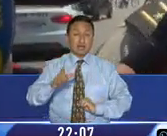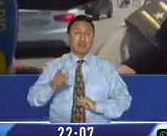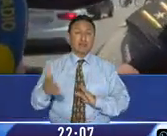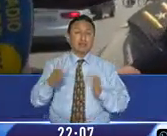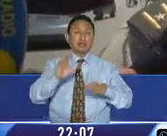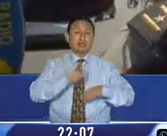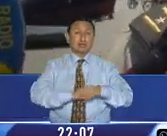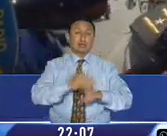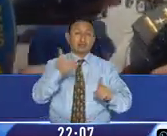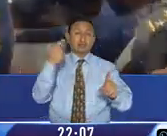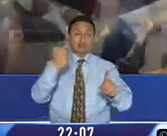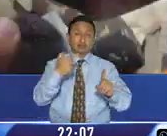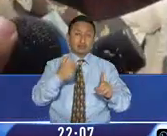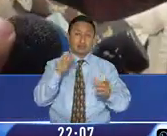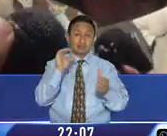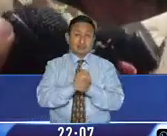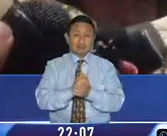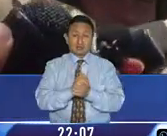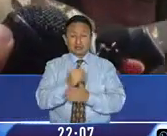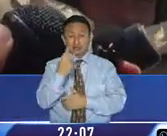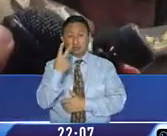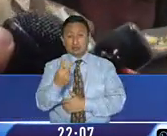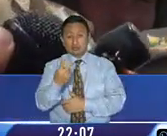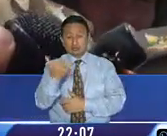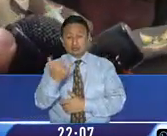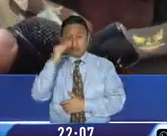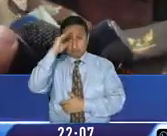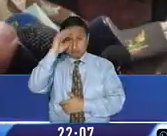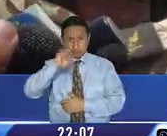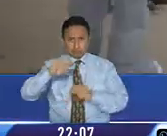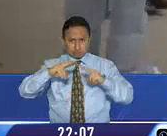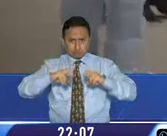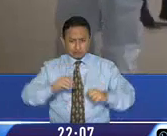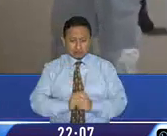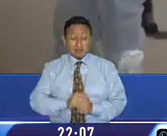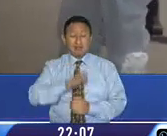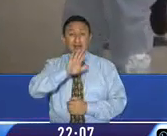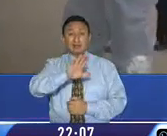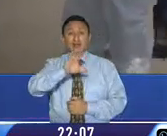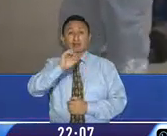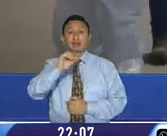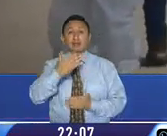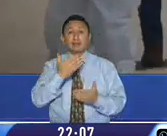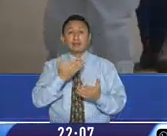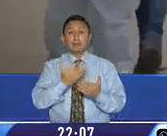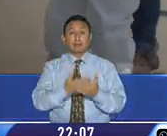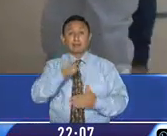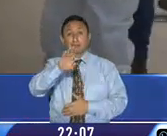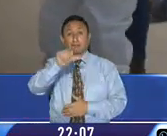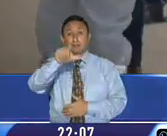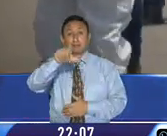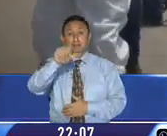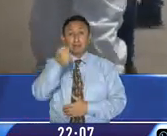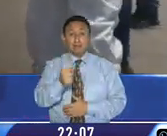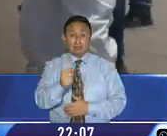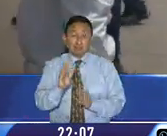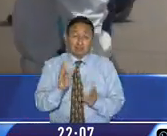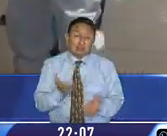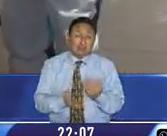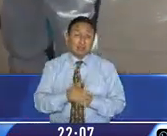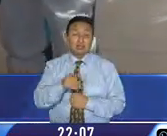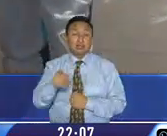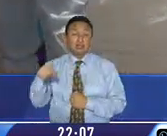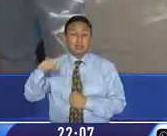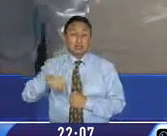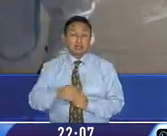de esposos. Al momento, la unidad criminalística ha levantado aproximadamente 50 indicios balísticos. Es decir, posiblemente las armas utilizadas se trataría de